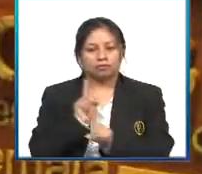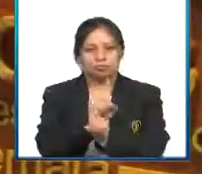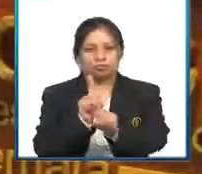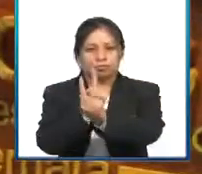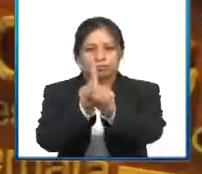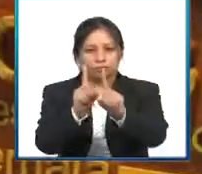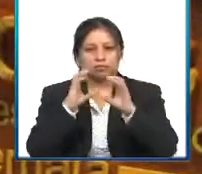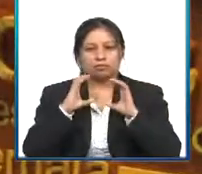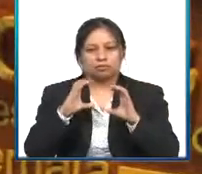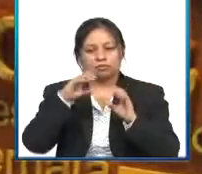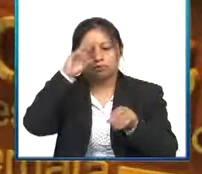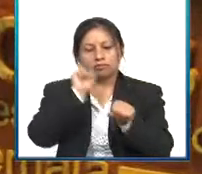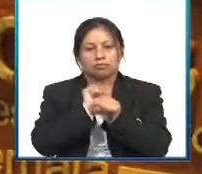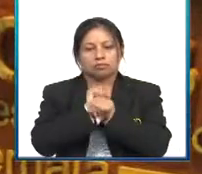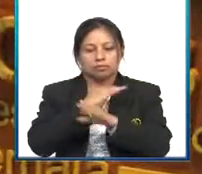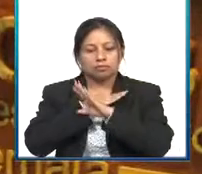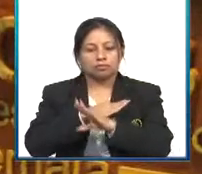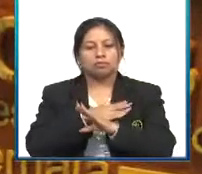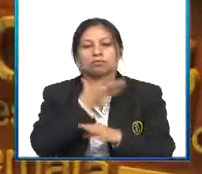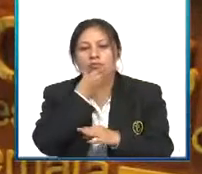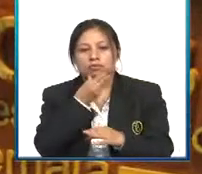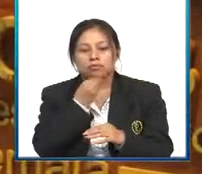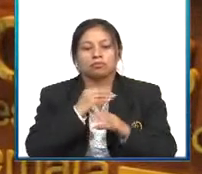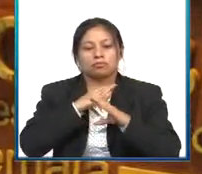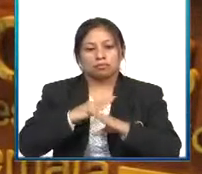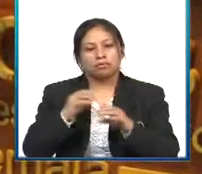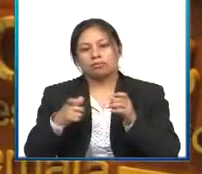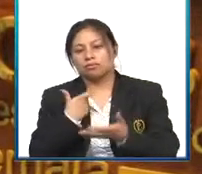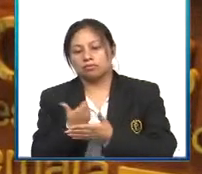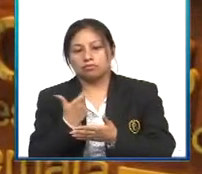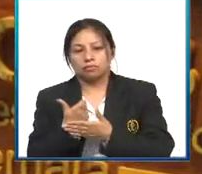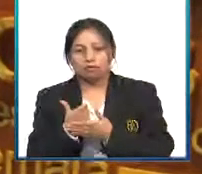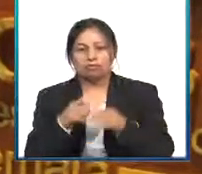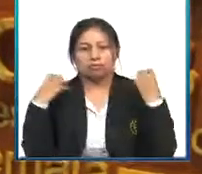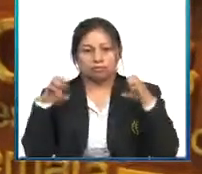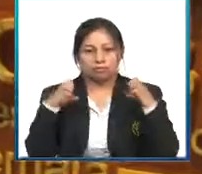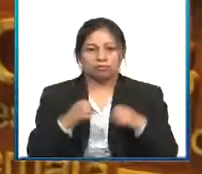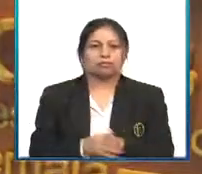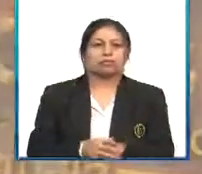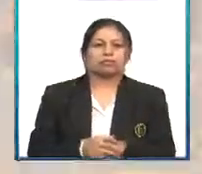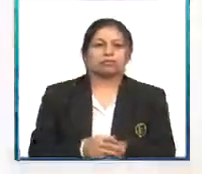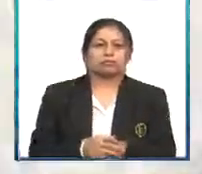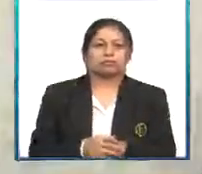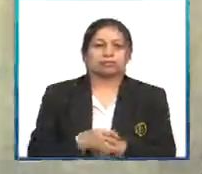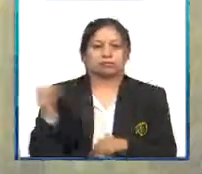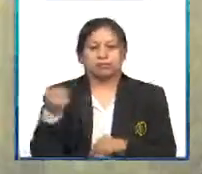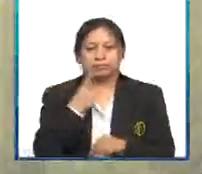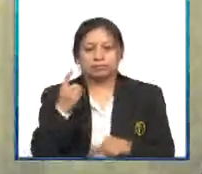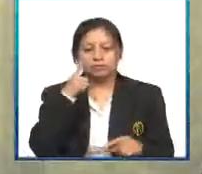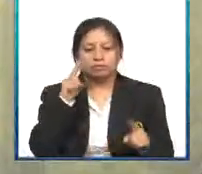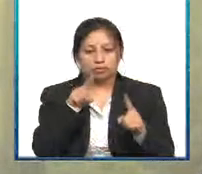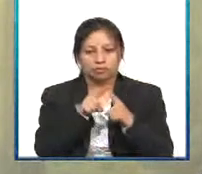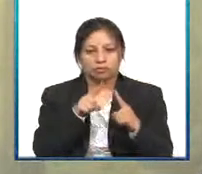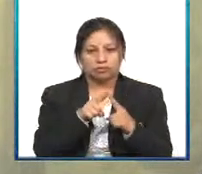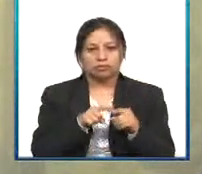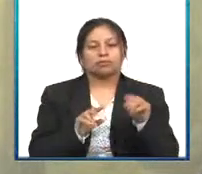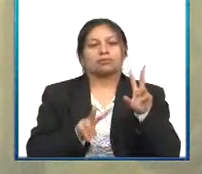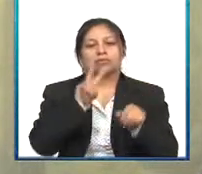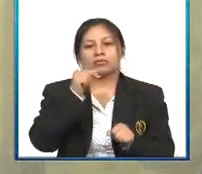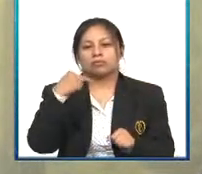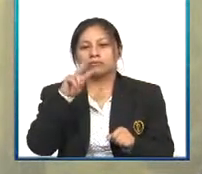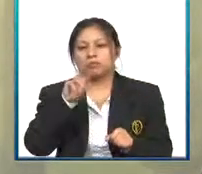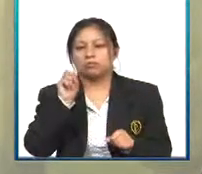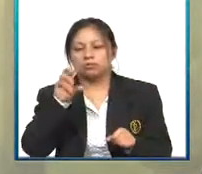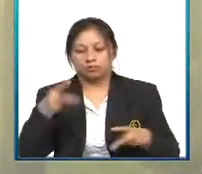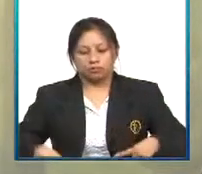a la conservación del empleo, protección del adulto mayor, seguridad y economía durante la emergencia. Porque es importante señalar que el Decreto 12-2020,